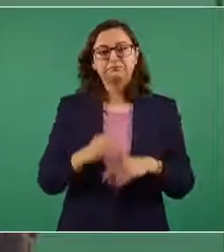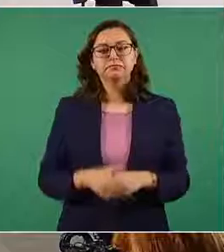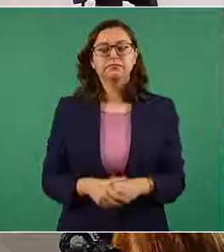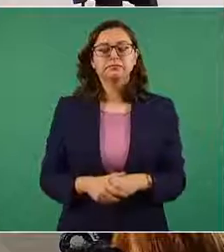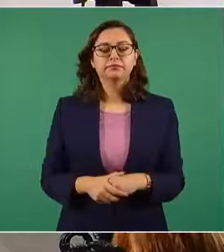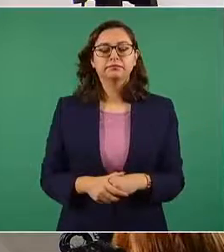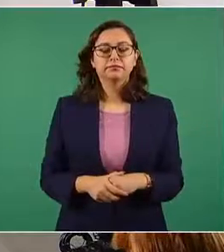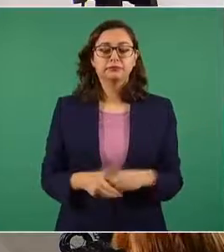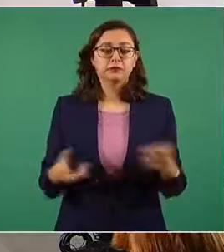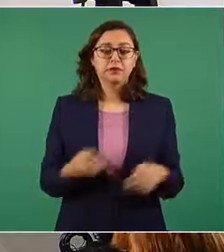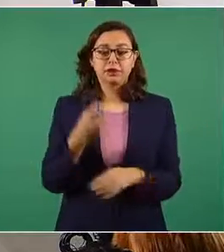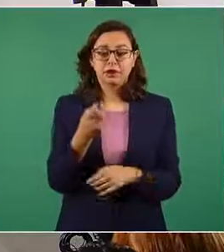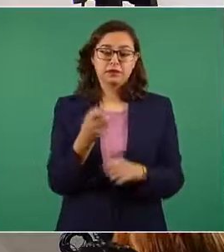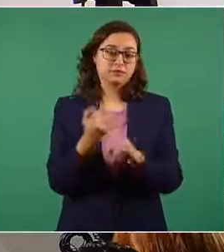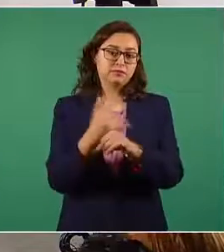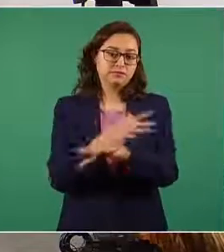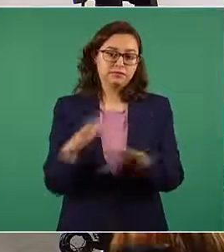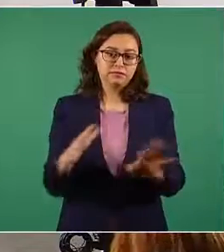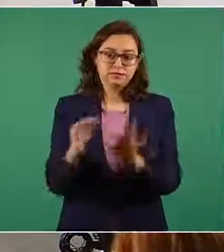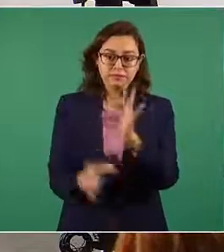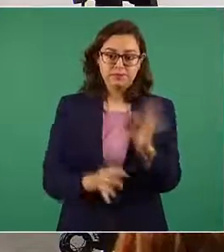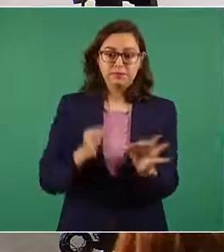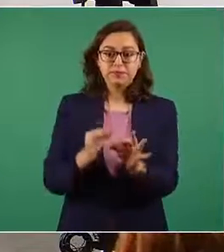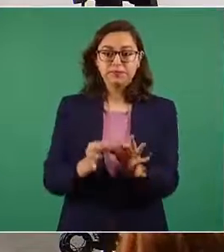Y de mi parte sería cuanto, señor presidente.